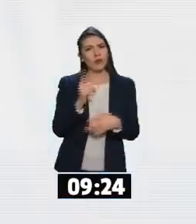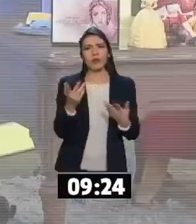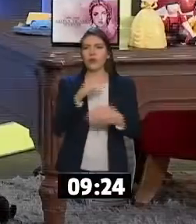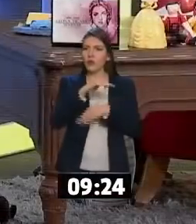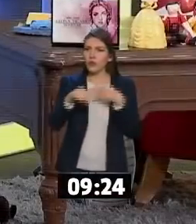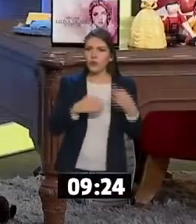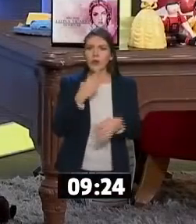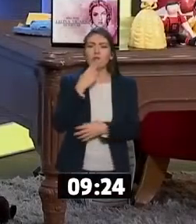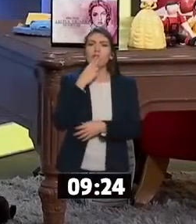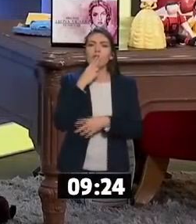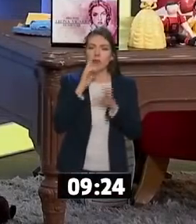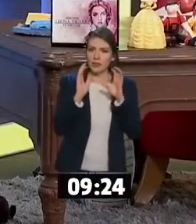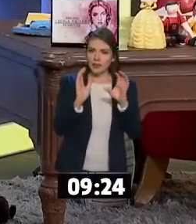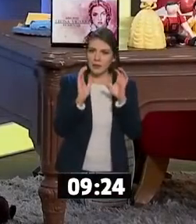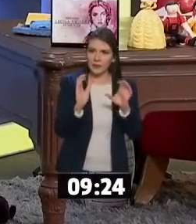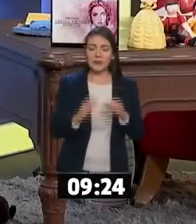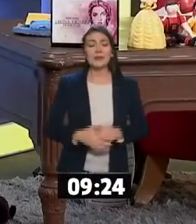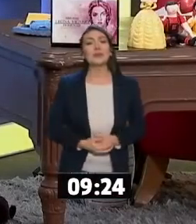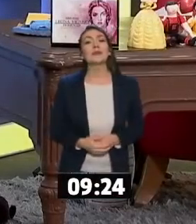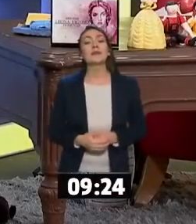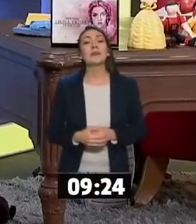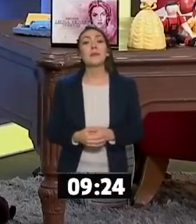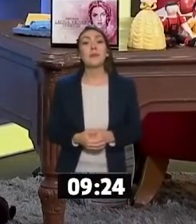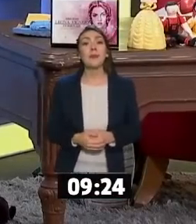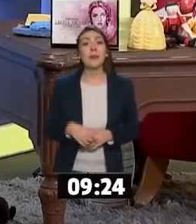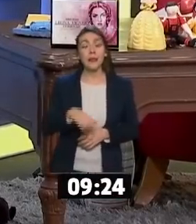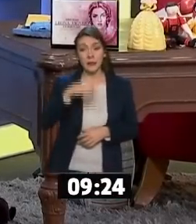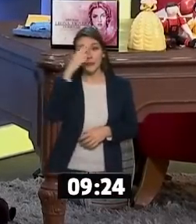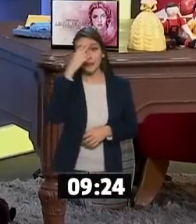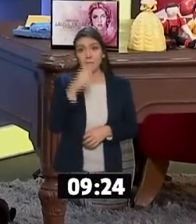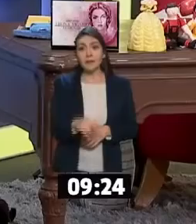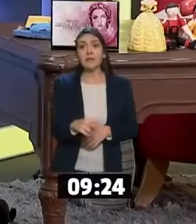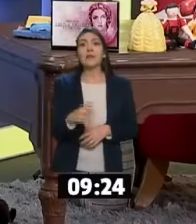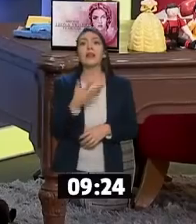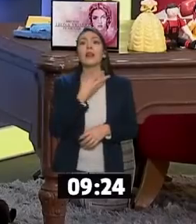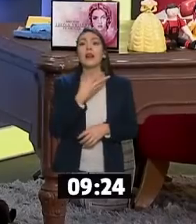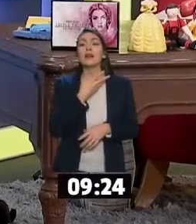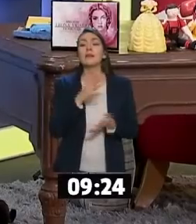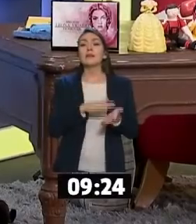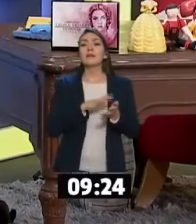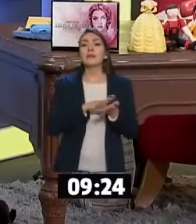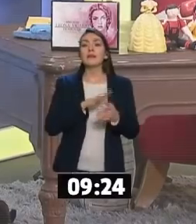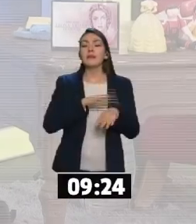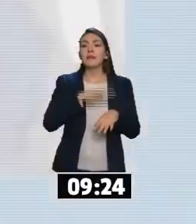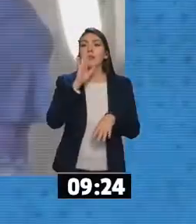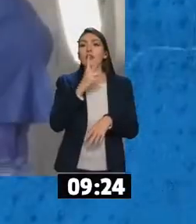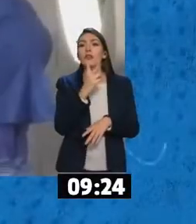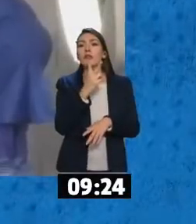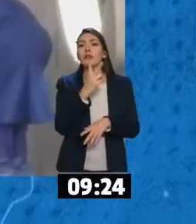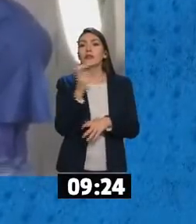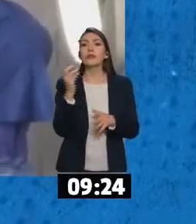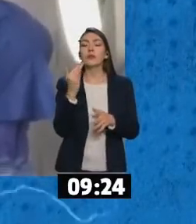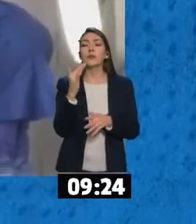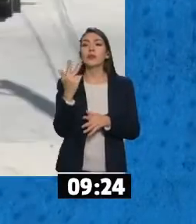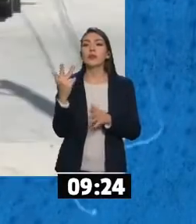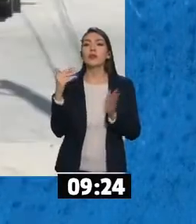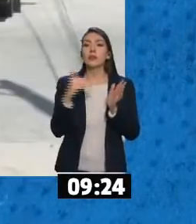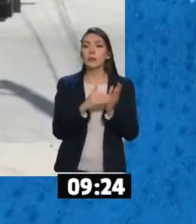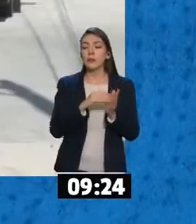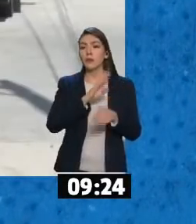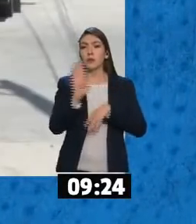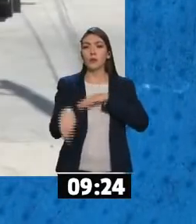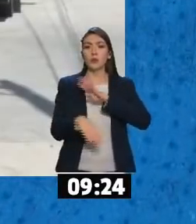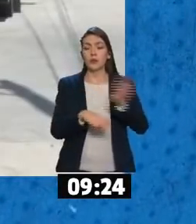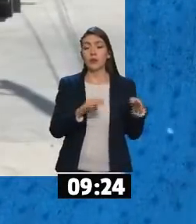sí. todos. México rebasa los 258,000 muertes por COVID. Se reportan